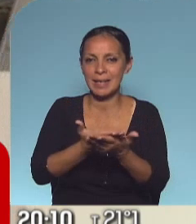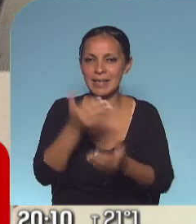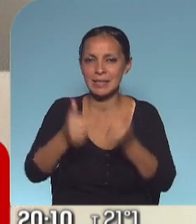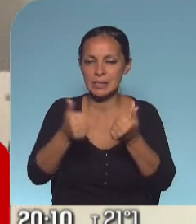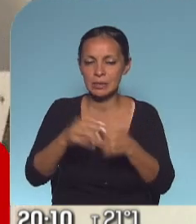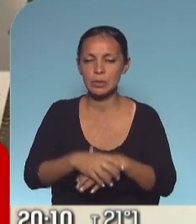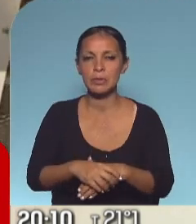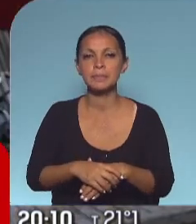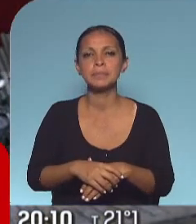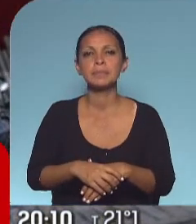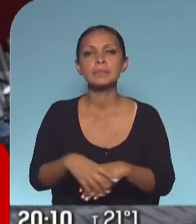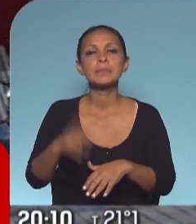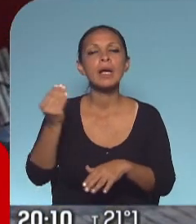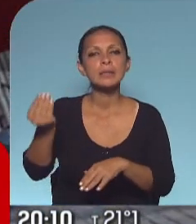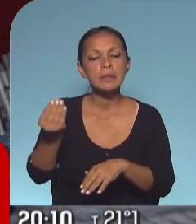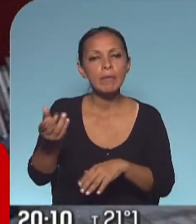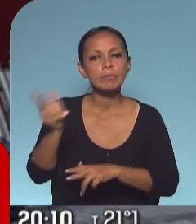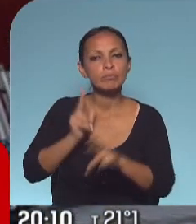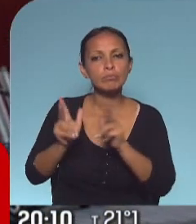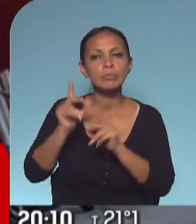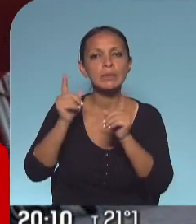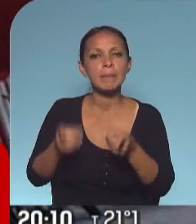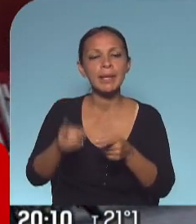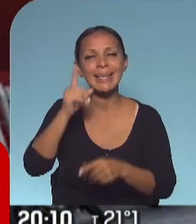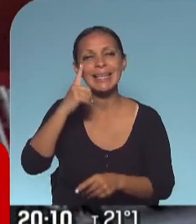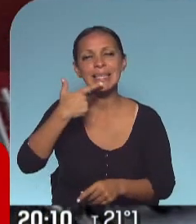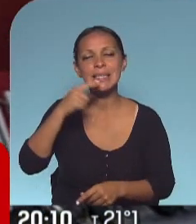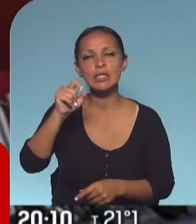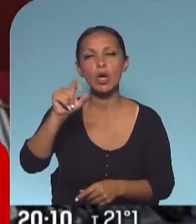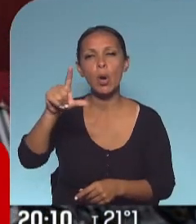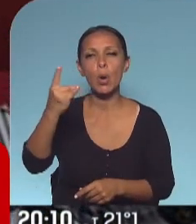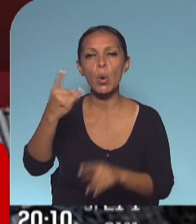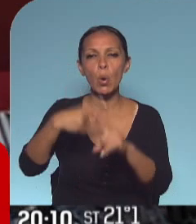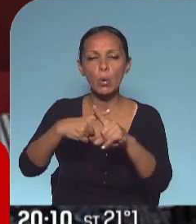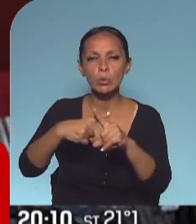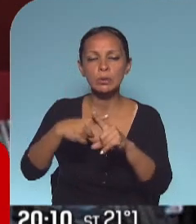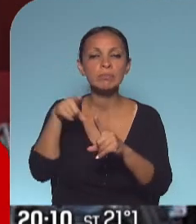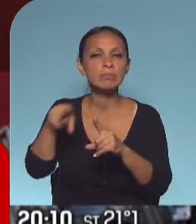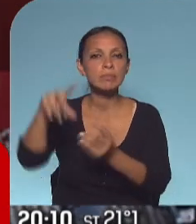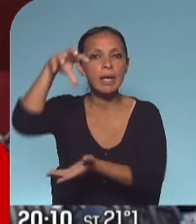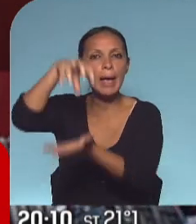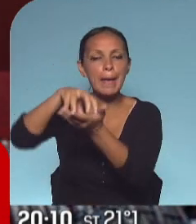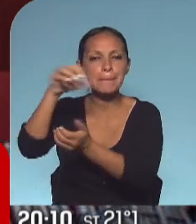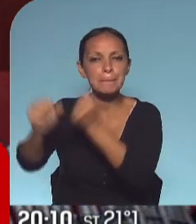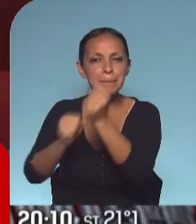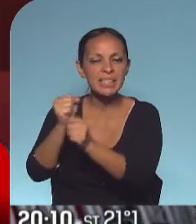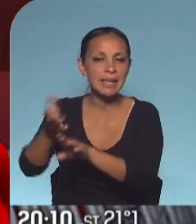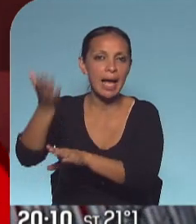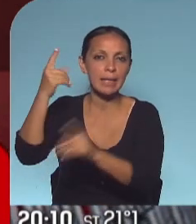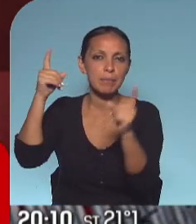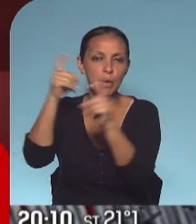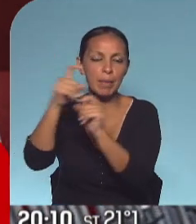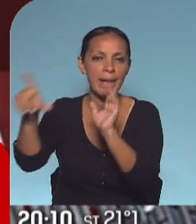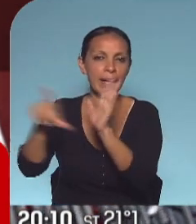analizado muy en detalle la de Isolux, la que tenía Isolux, que es una empresa que había entrado en un problema legal